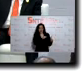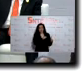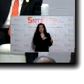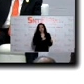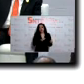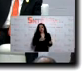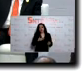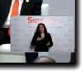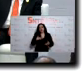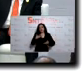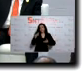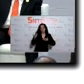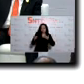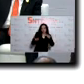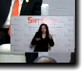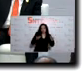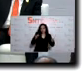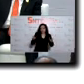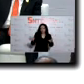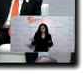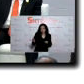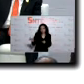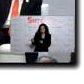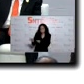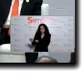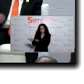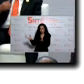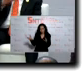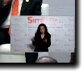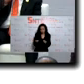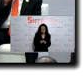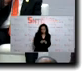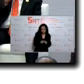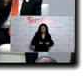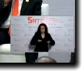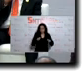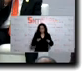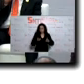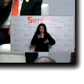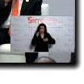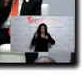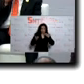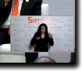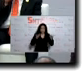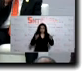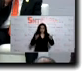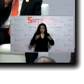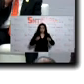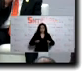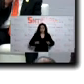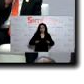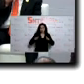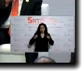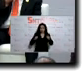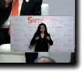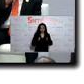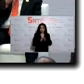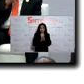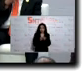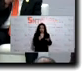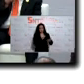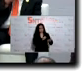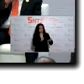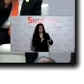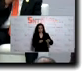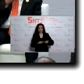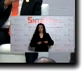algunos miles de estudios que se han hecho sobre la expresión de las emociones y que han sido publicados en artículos bien